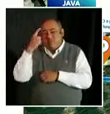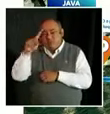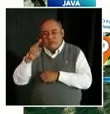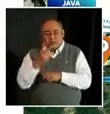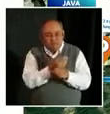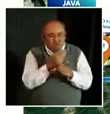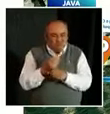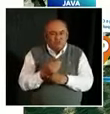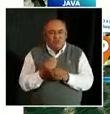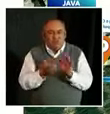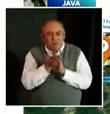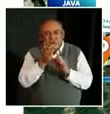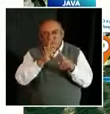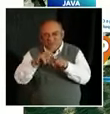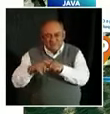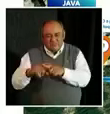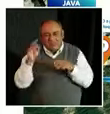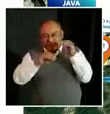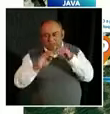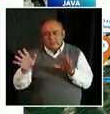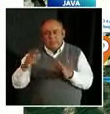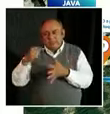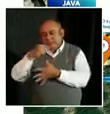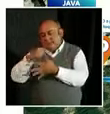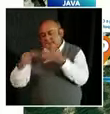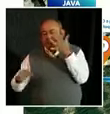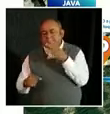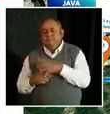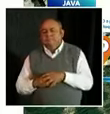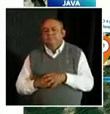segundo tramo, tiene 2 tramos Maizmier.